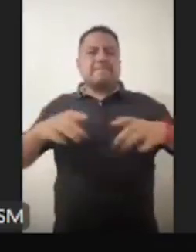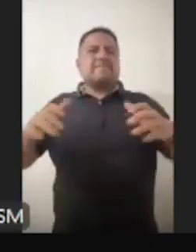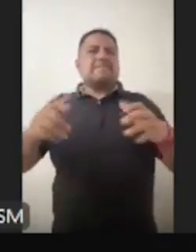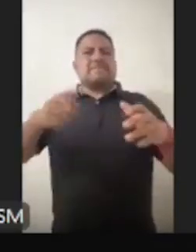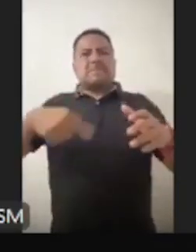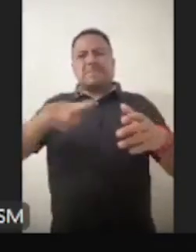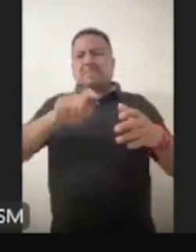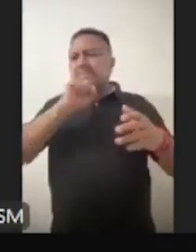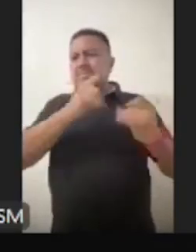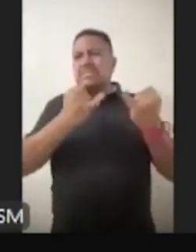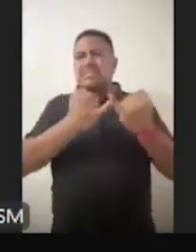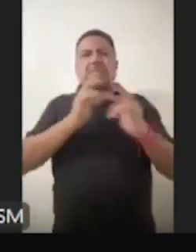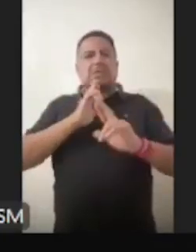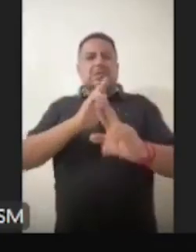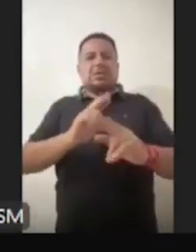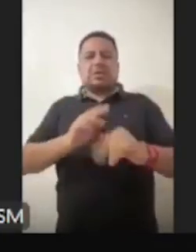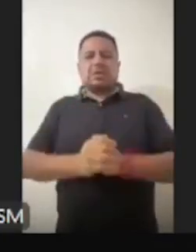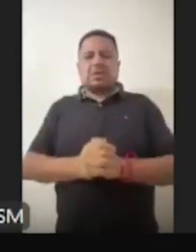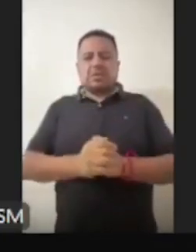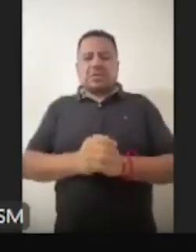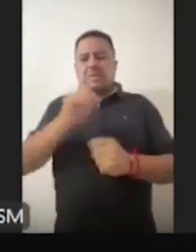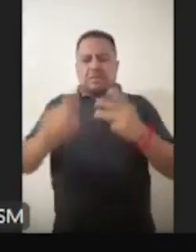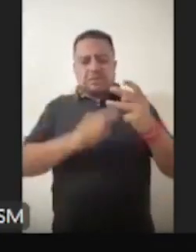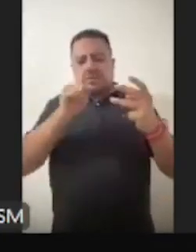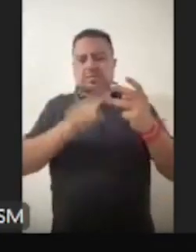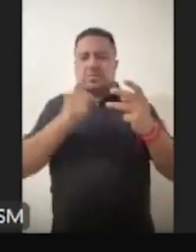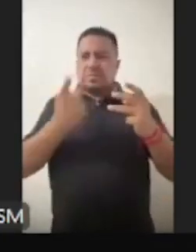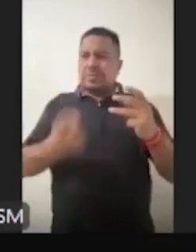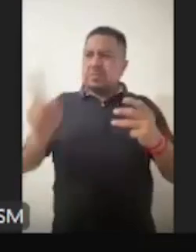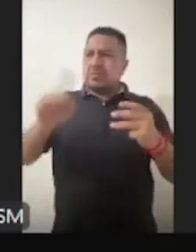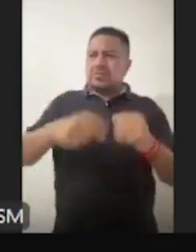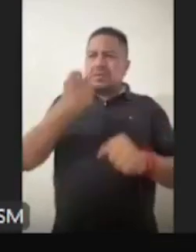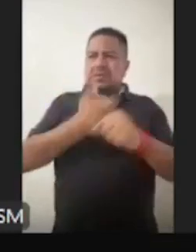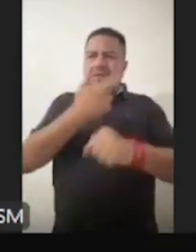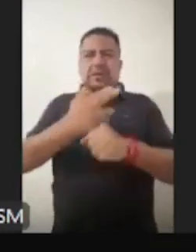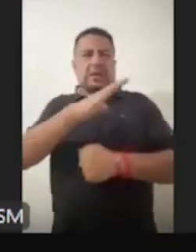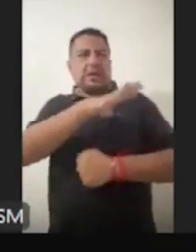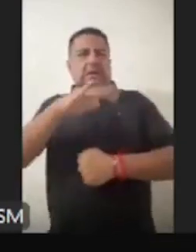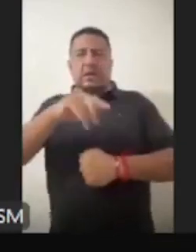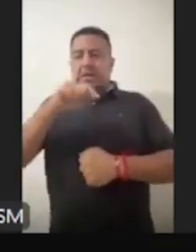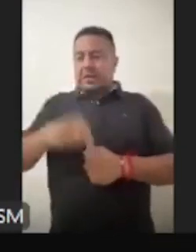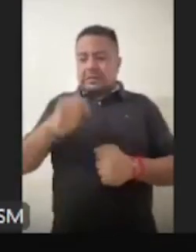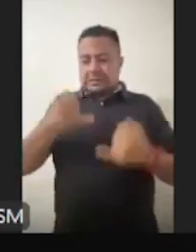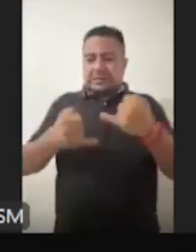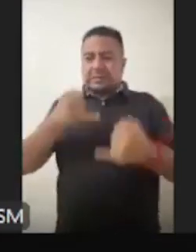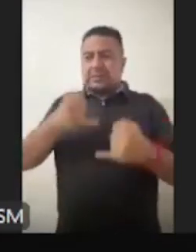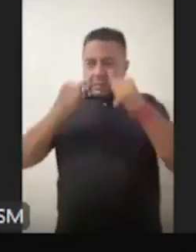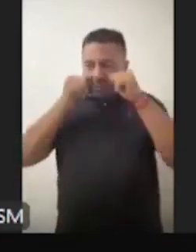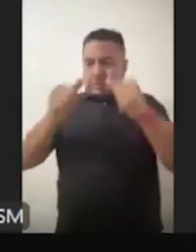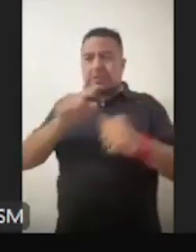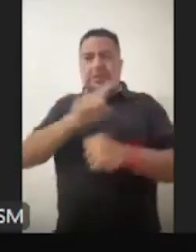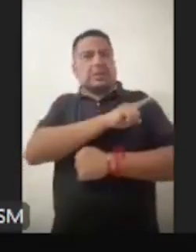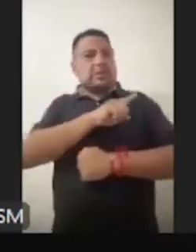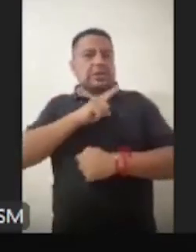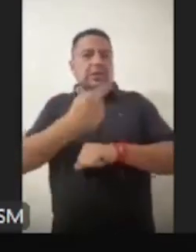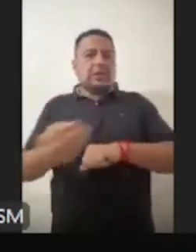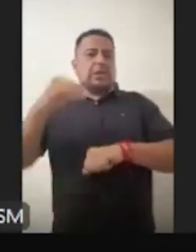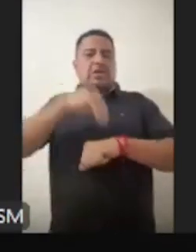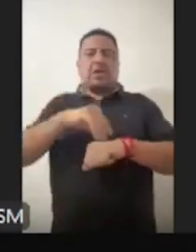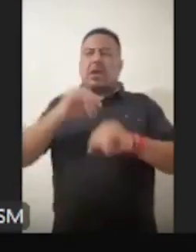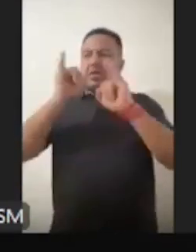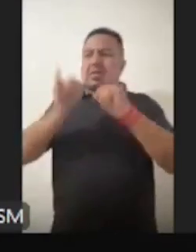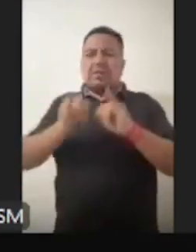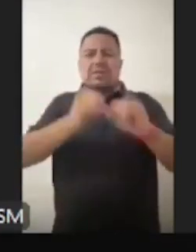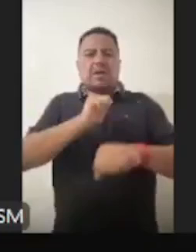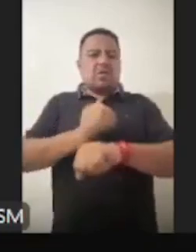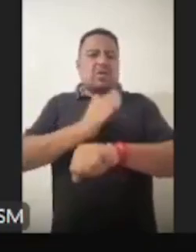esta resolución. Tercero, se ordena a la Secretaría General de Acuerdos de este tribunal atender a las consideraciones vertidas en la individualización de la sanción de